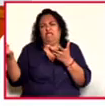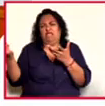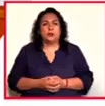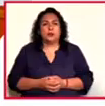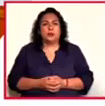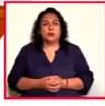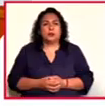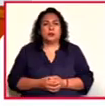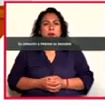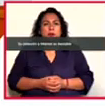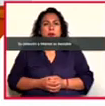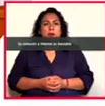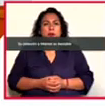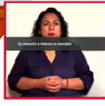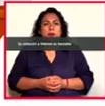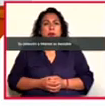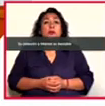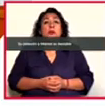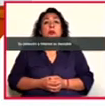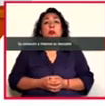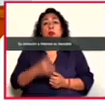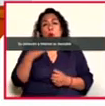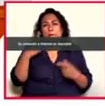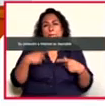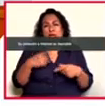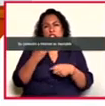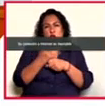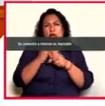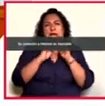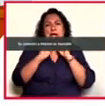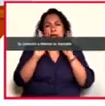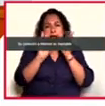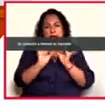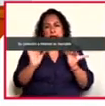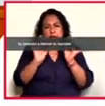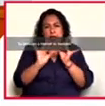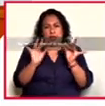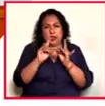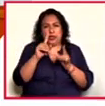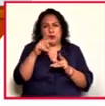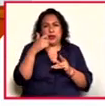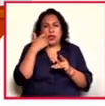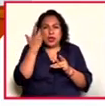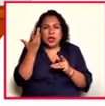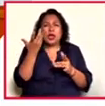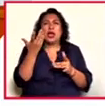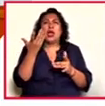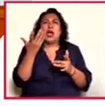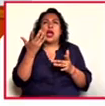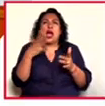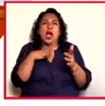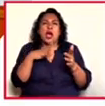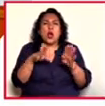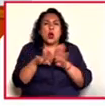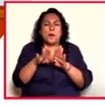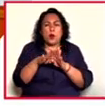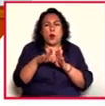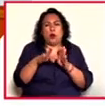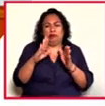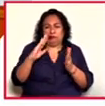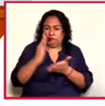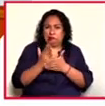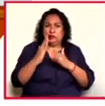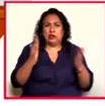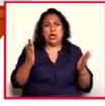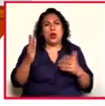Y uno de los personajes de la narrativa histórica que buscó eliminar o limitar la explotación al pueblo maya fue precisamente